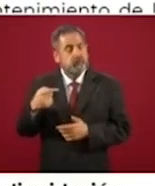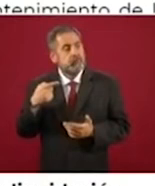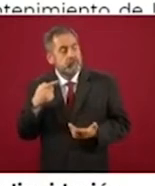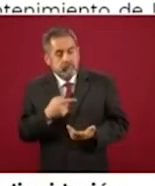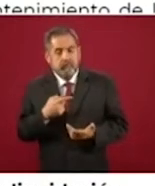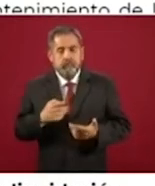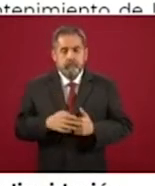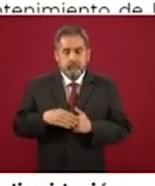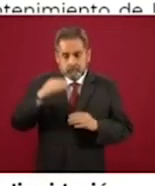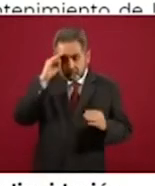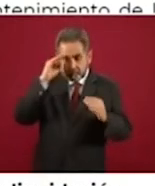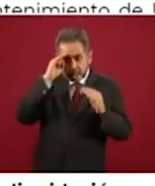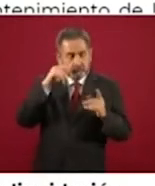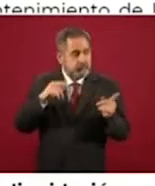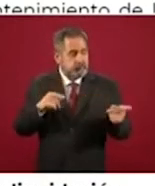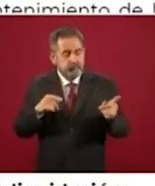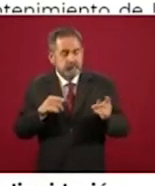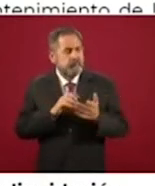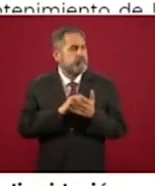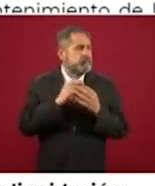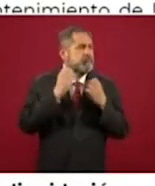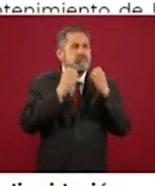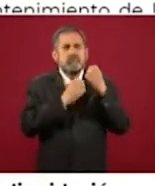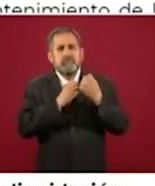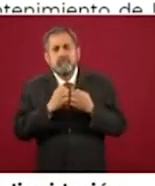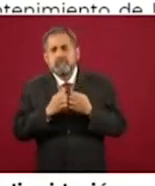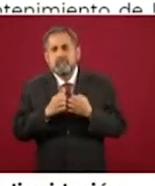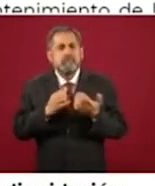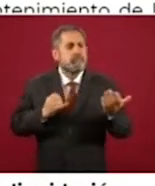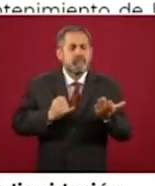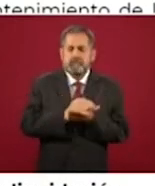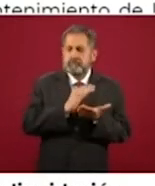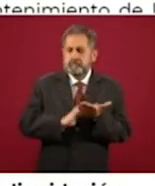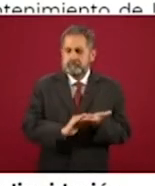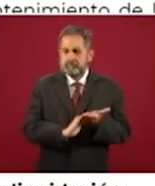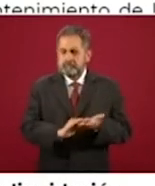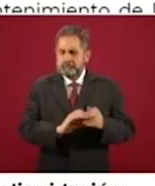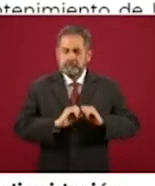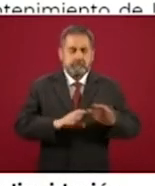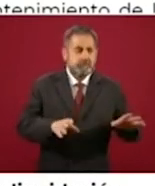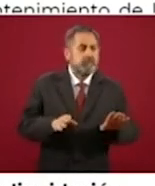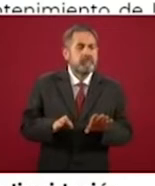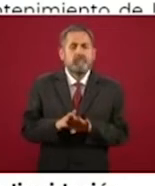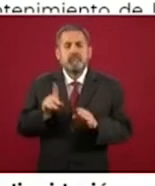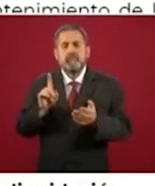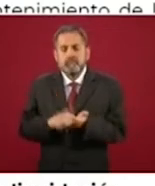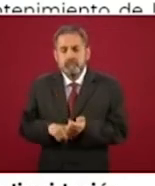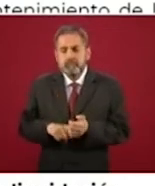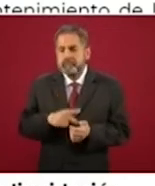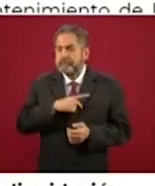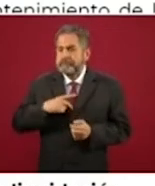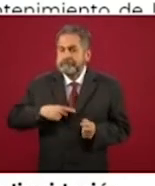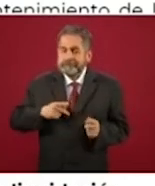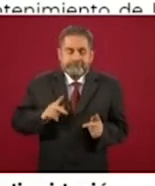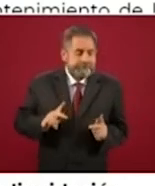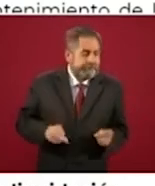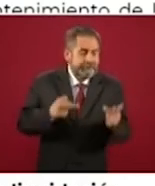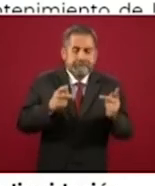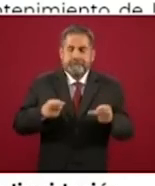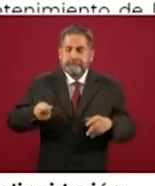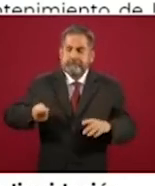ellos definen el valor de liquidación como el valor de un bien que se tiene que vender,